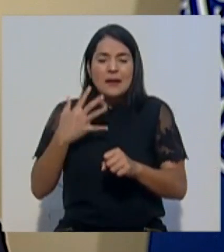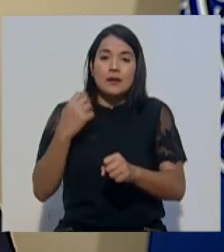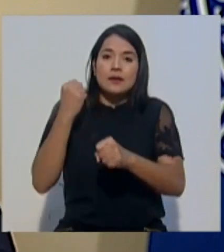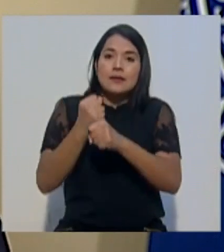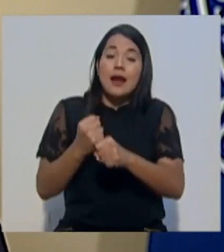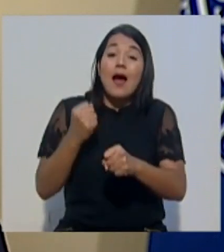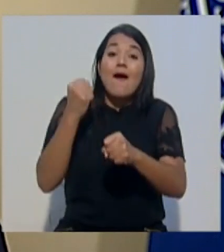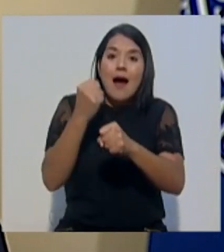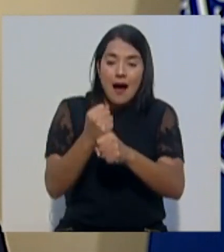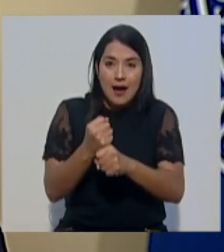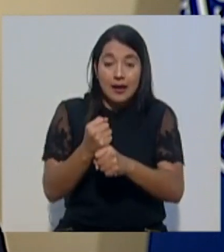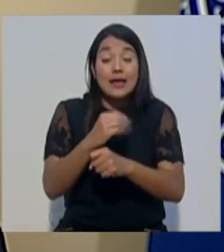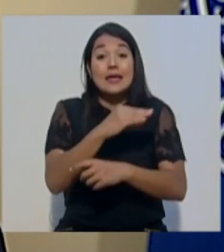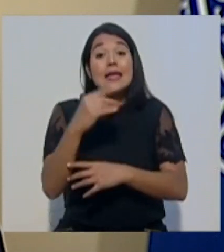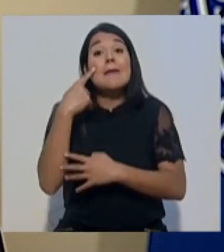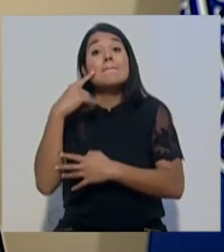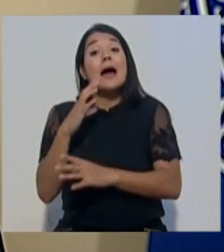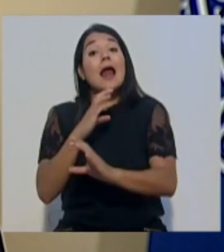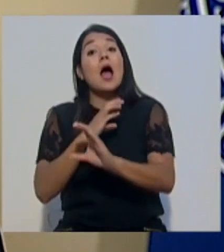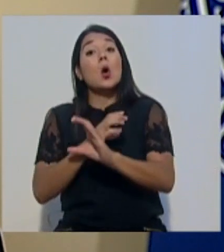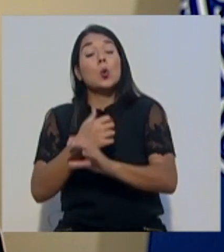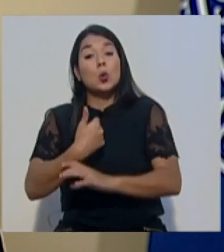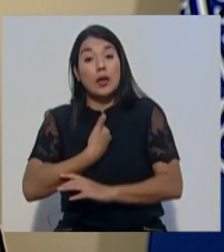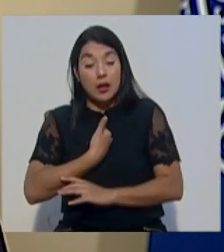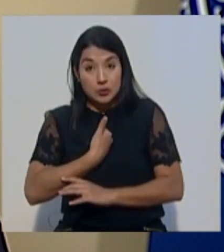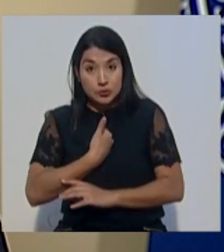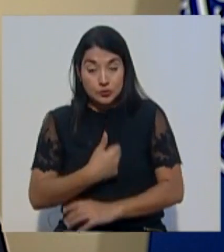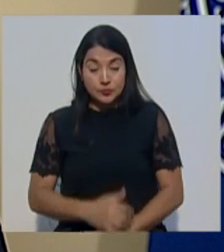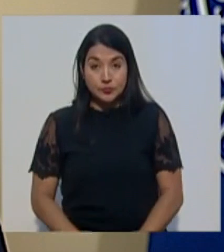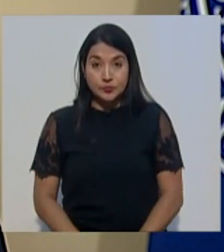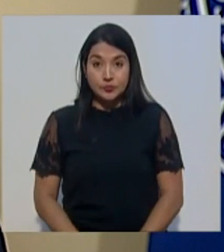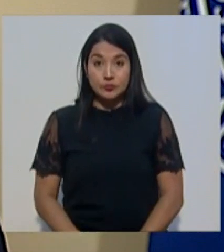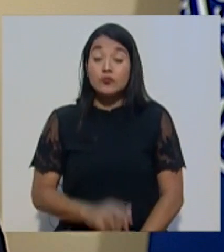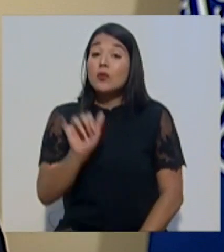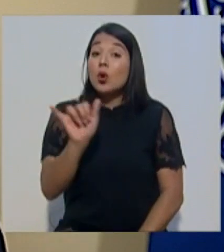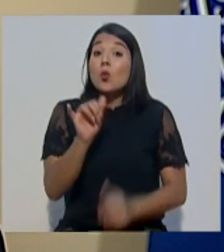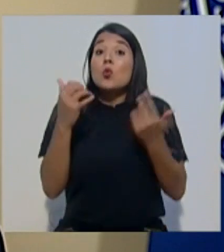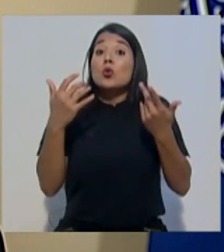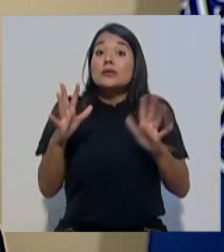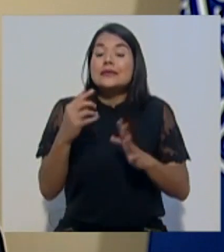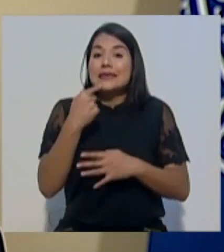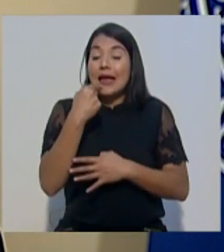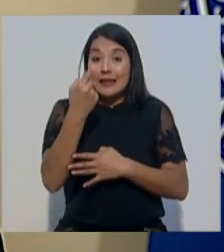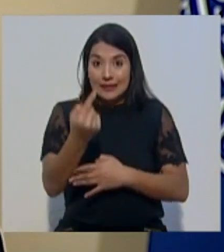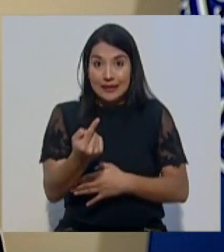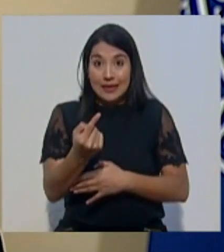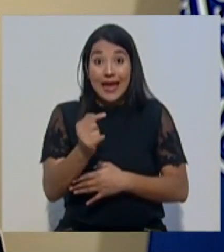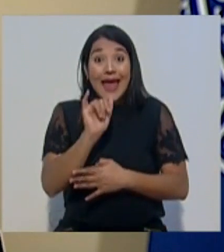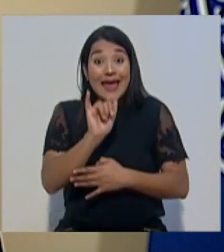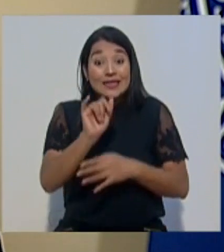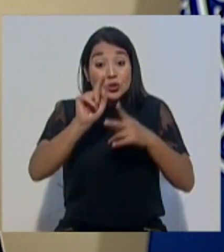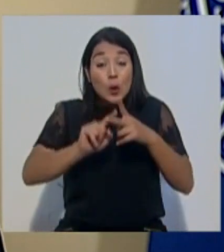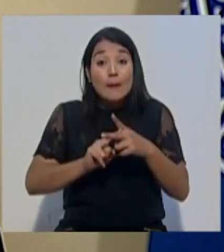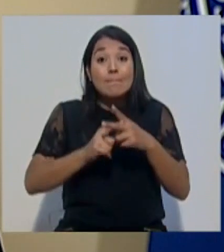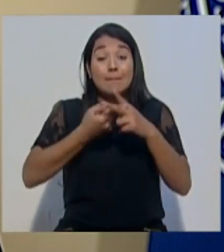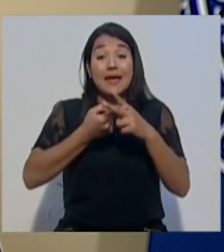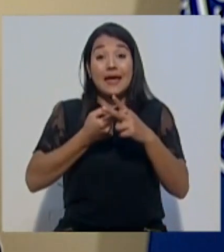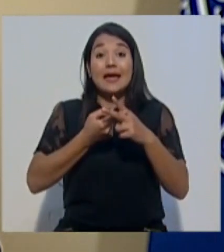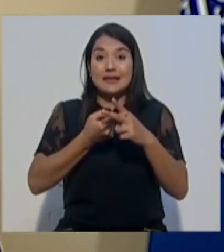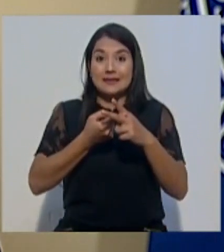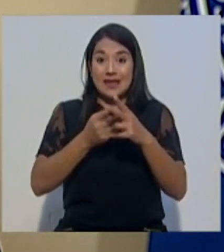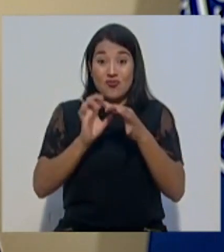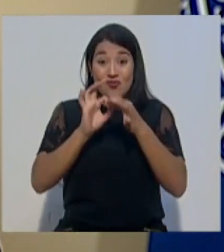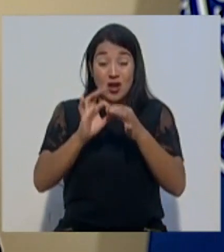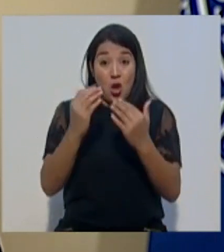trabajar y para cuidarnos. Como les dije, esto empezará a regir en materia